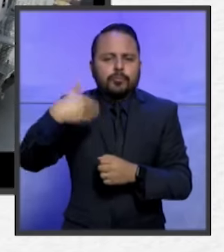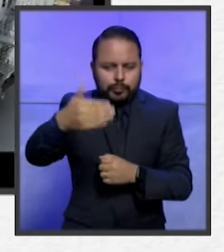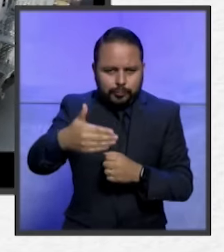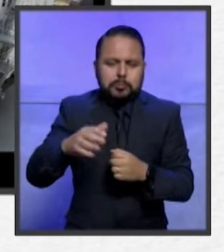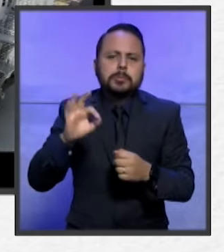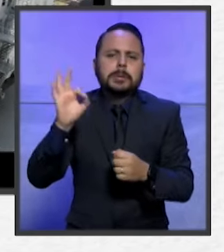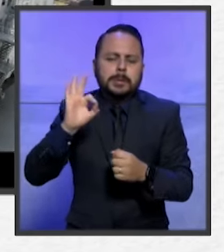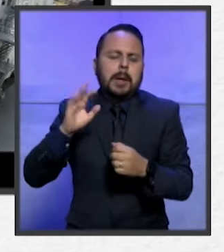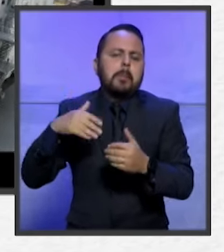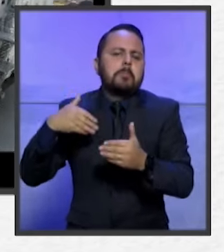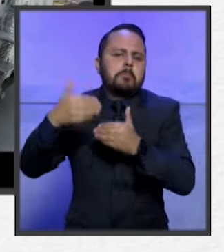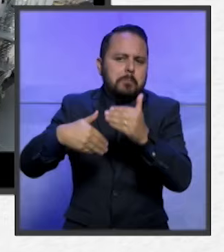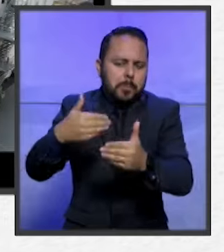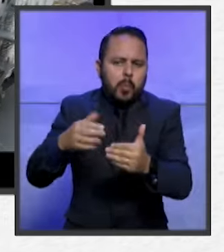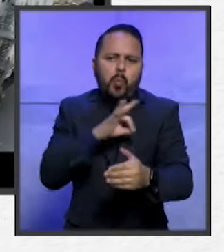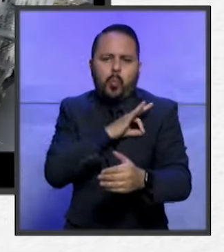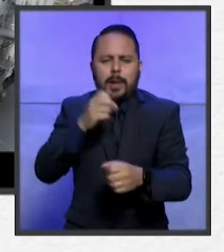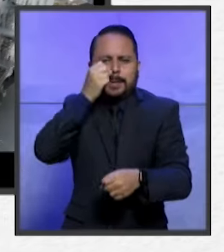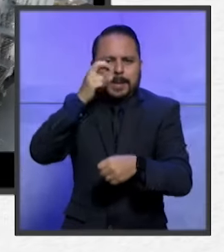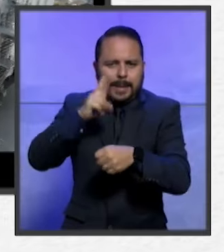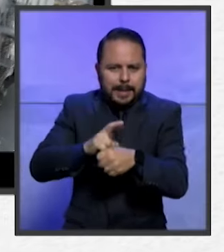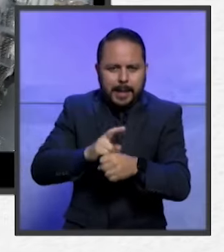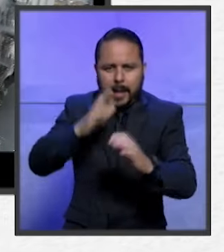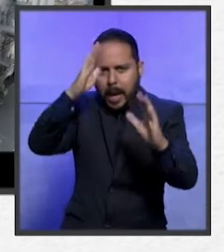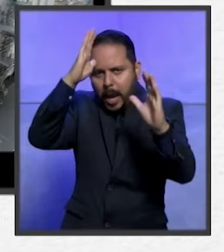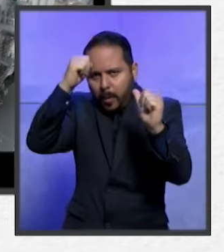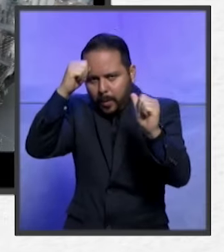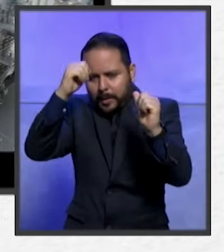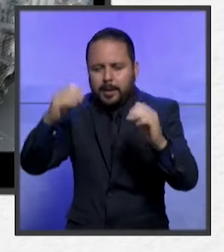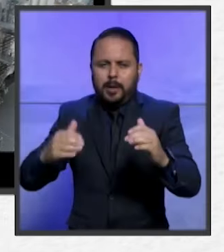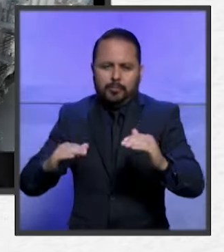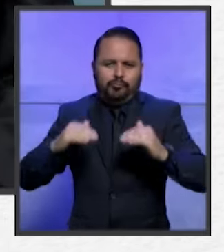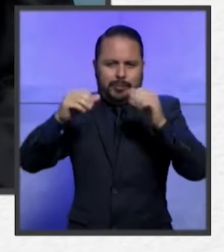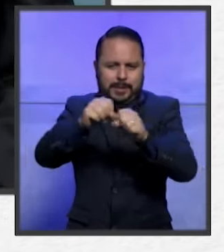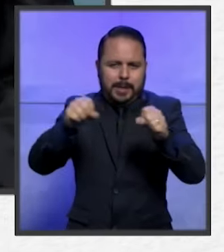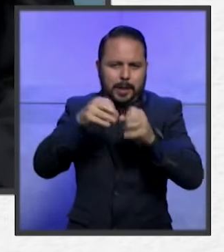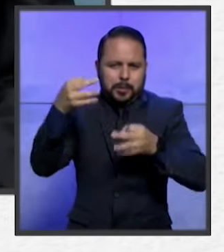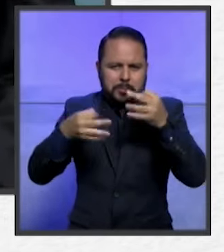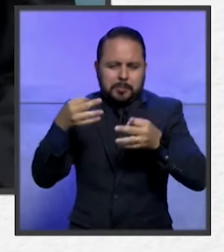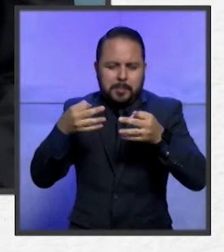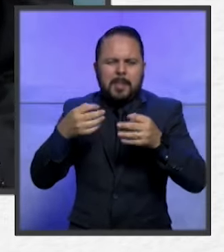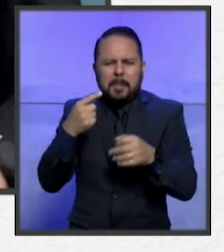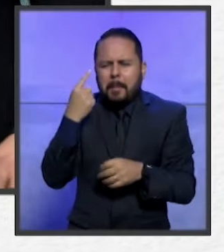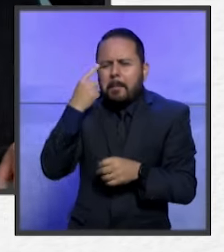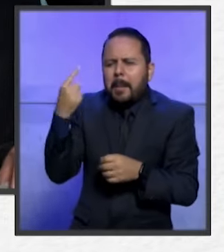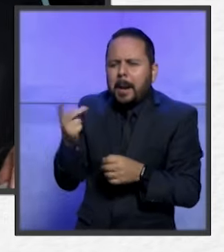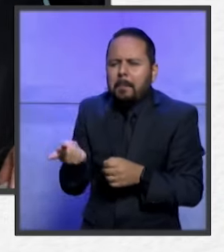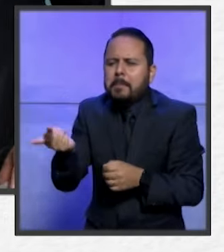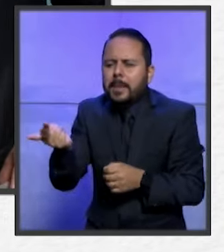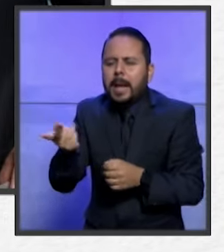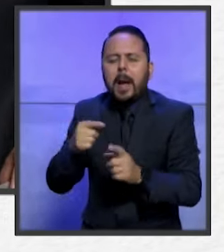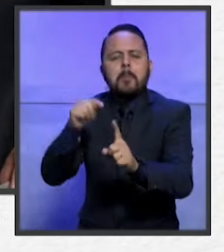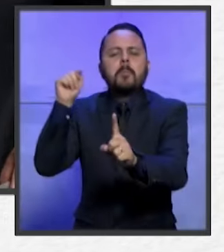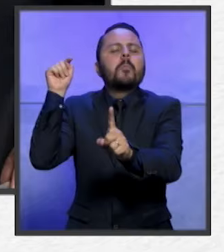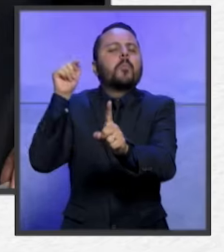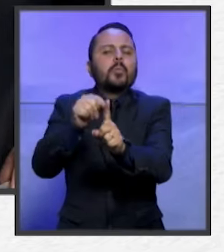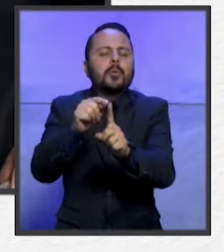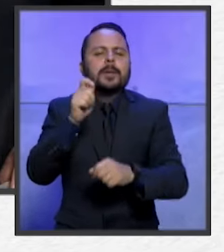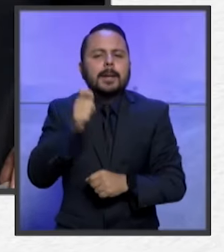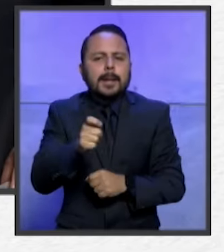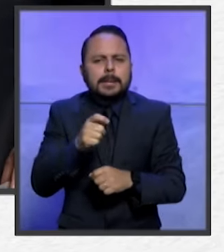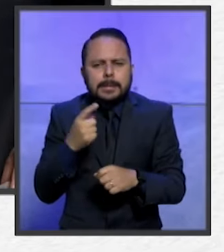puedes ser inclusive a la secretaria general de acuerdos de la sala superior para qué y el el objetivo fundamental es